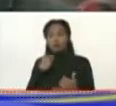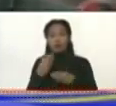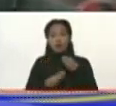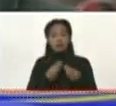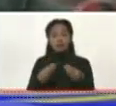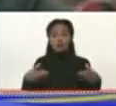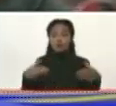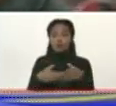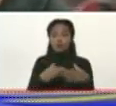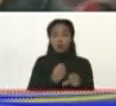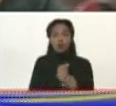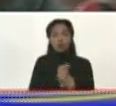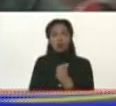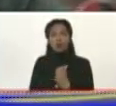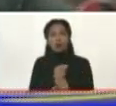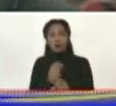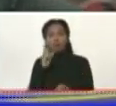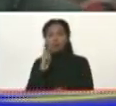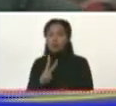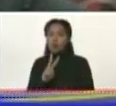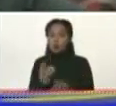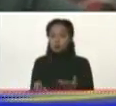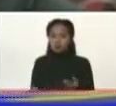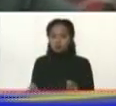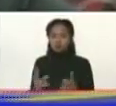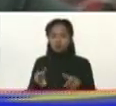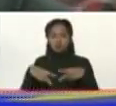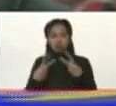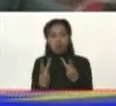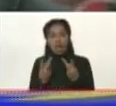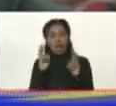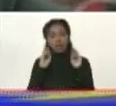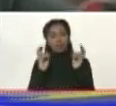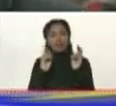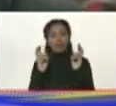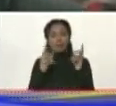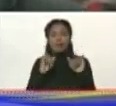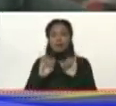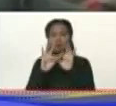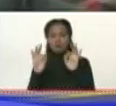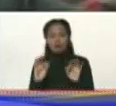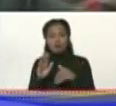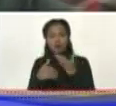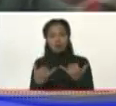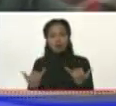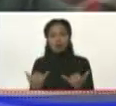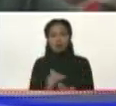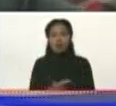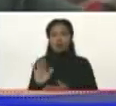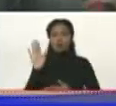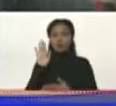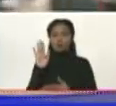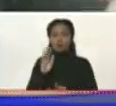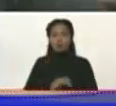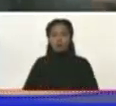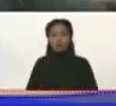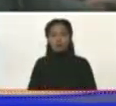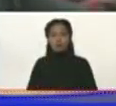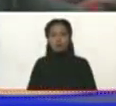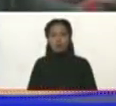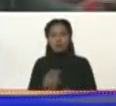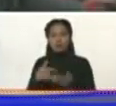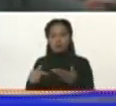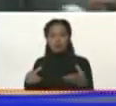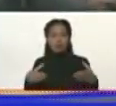una mesa, se visibilizó, se reivindicó el tema afrodescendiente y de allí el compromiso de los